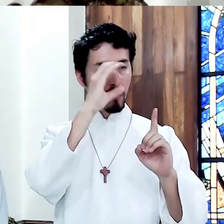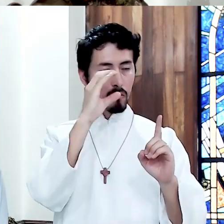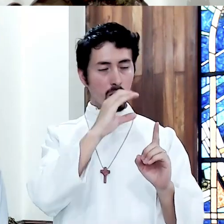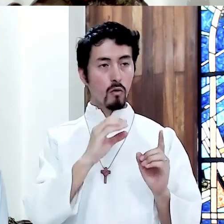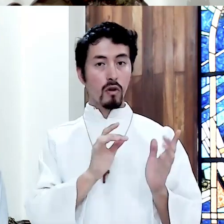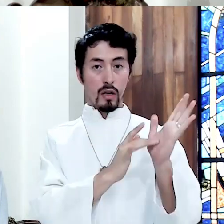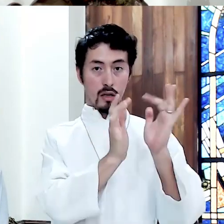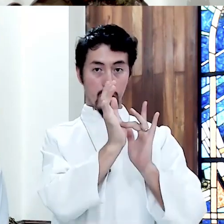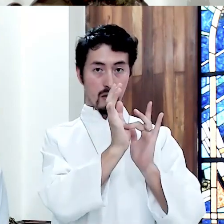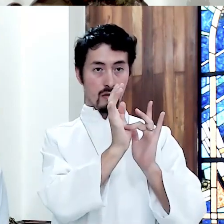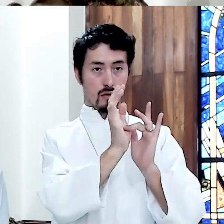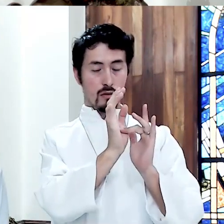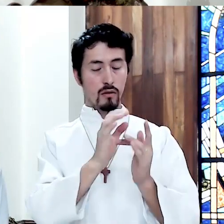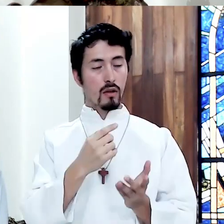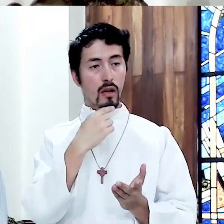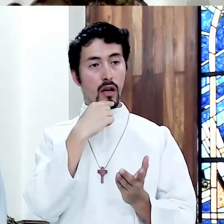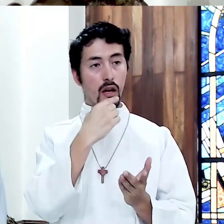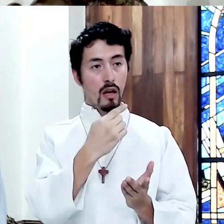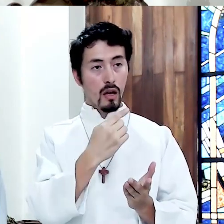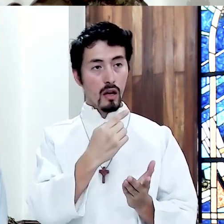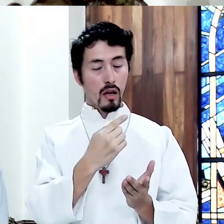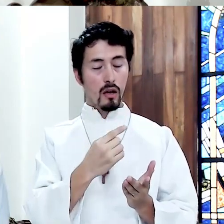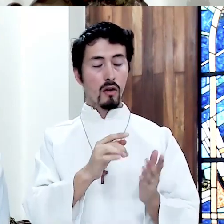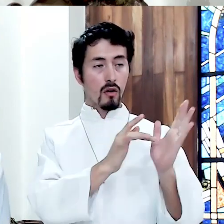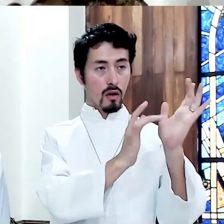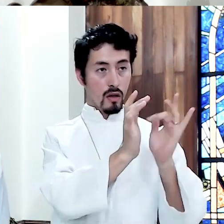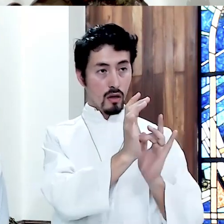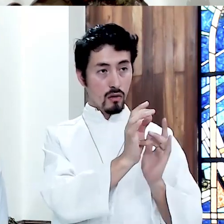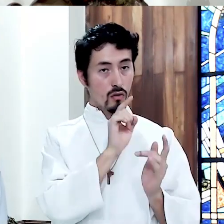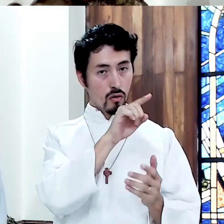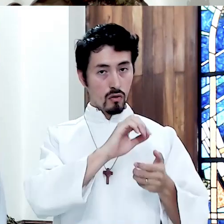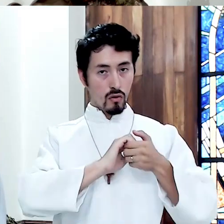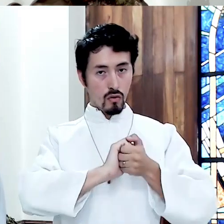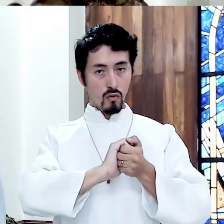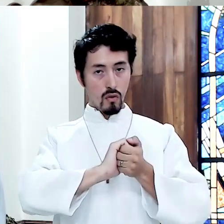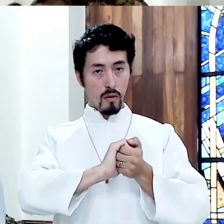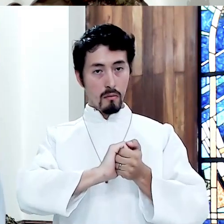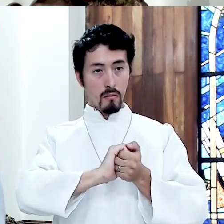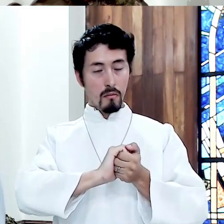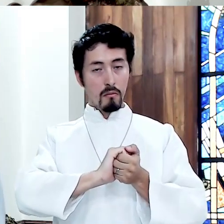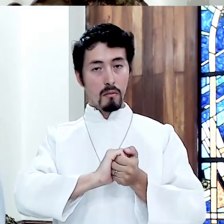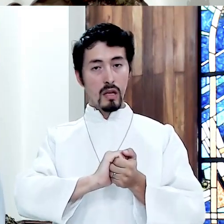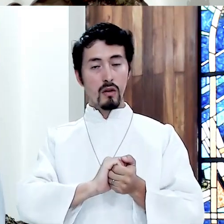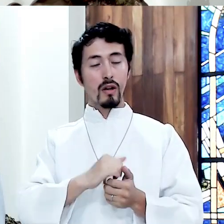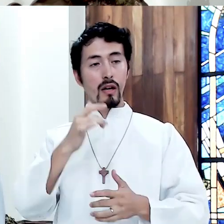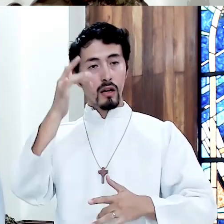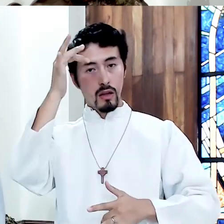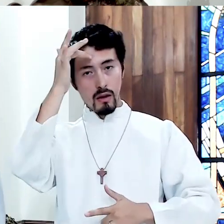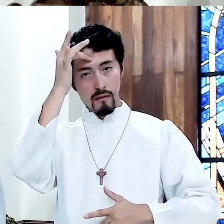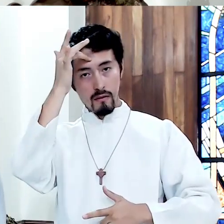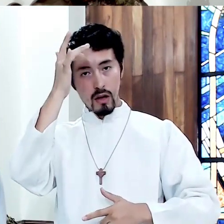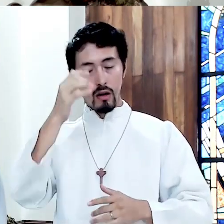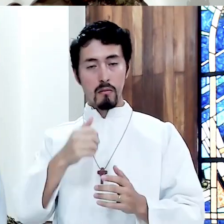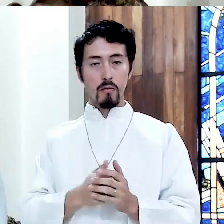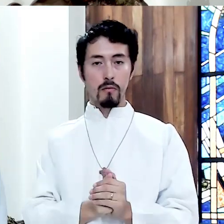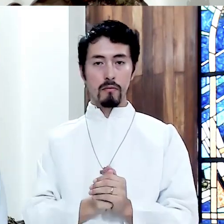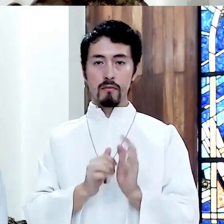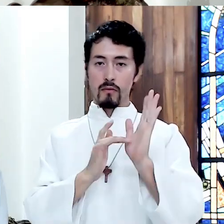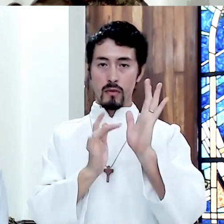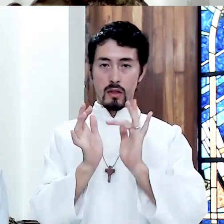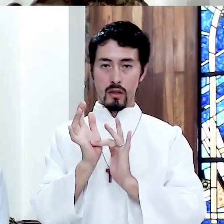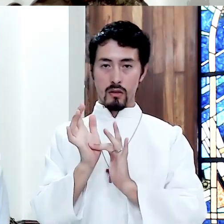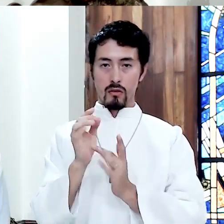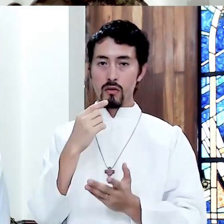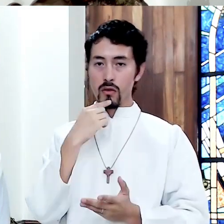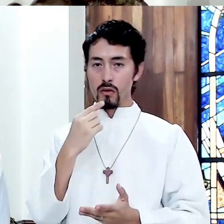Al oír esto, Jesús dijo: Esta enfermedad no acabará en la muerte, sino